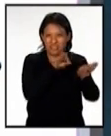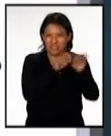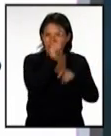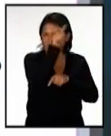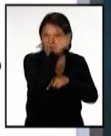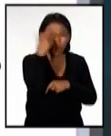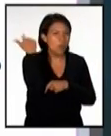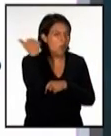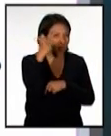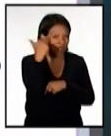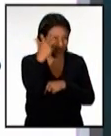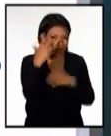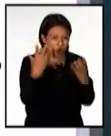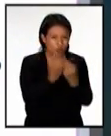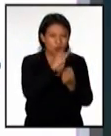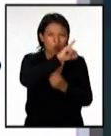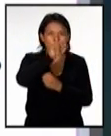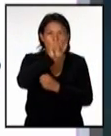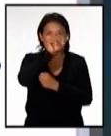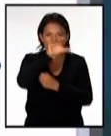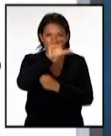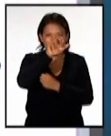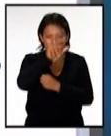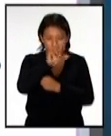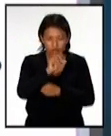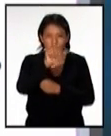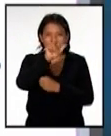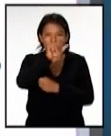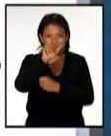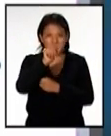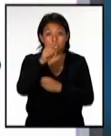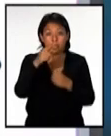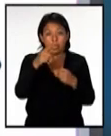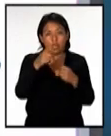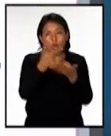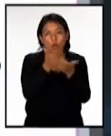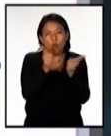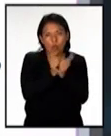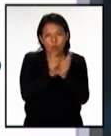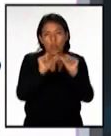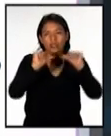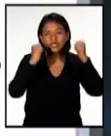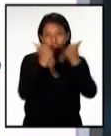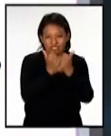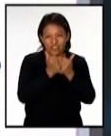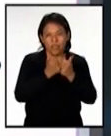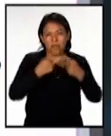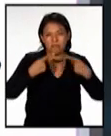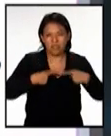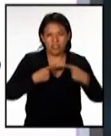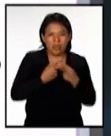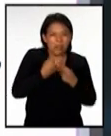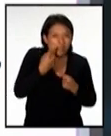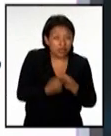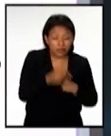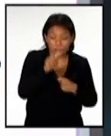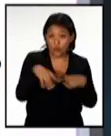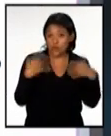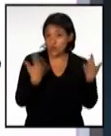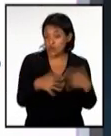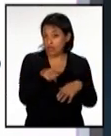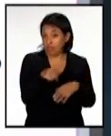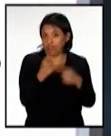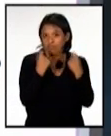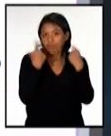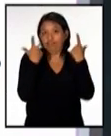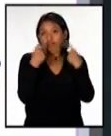en Guadalajara con Juan Carlos Arreguín, de Gente Pequeña de México, que es verdaderamente un tiro este muchacho, con su capacidad de organización y trabajo, y